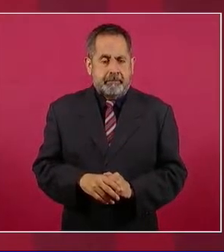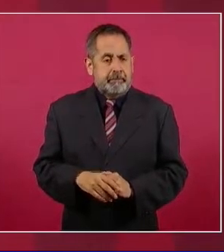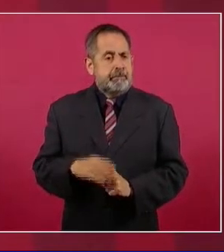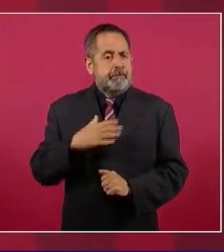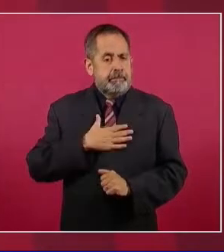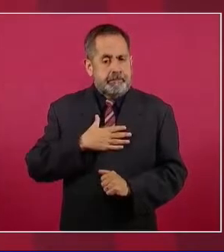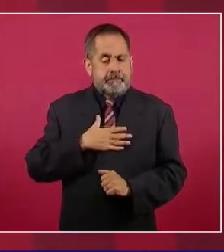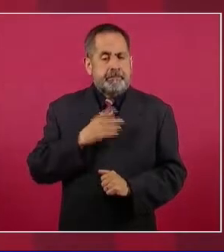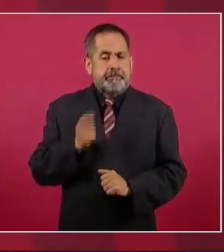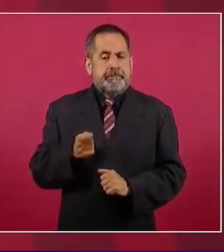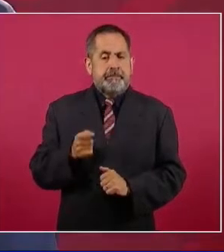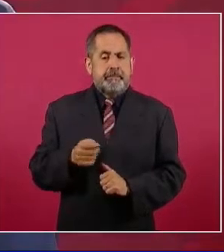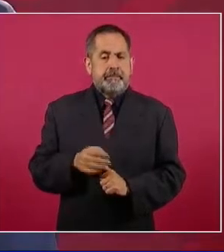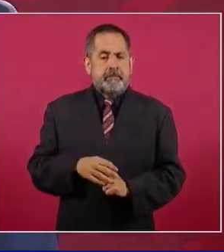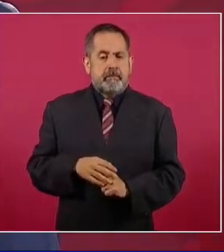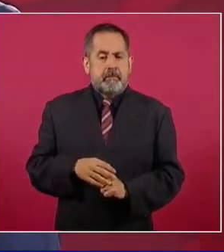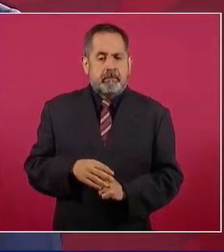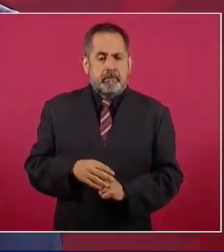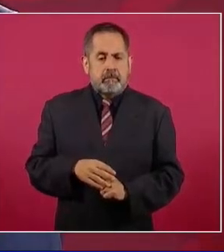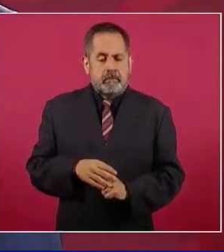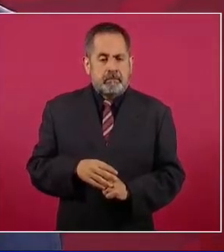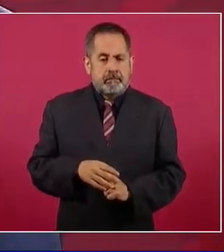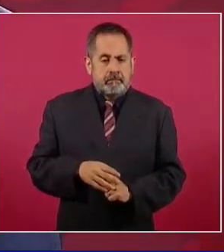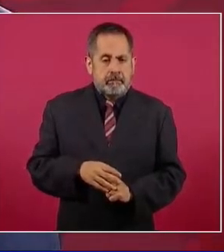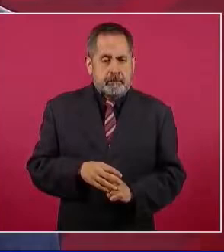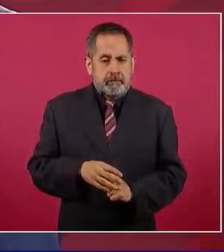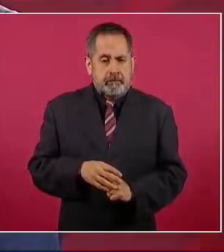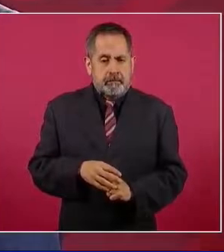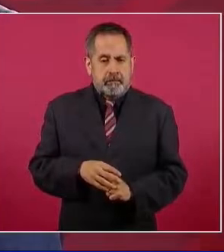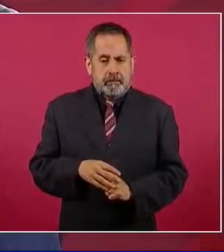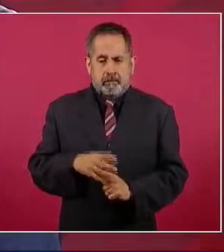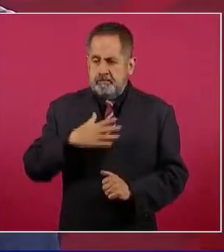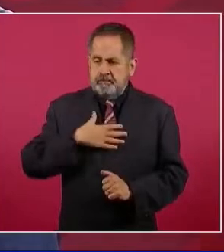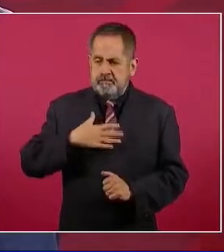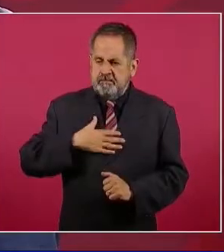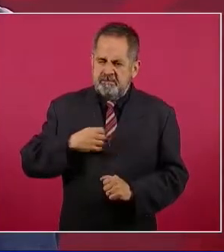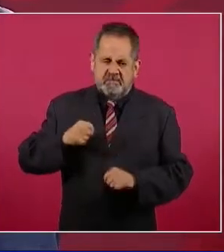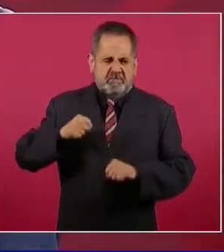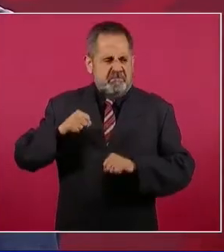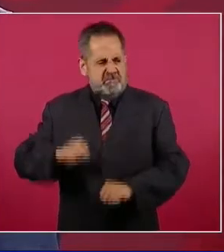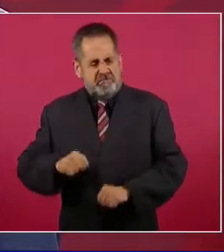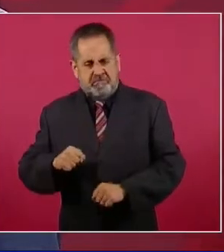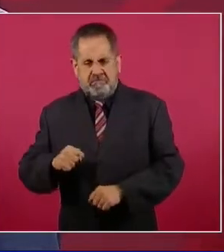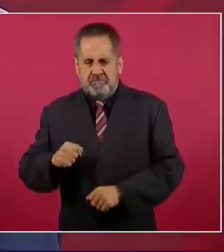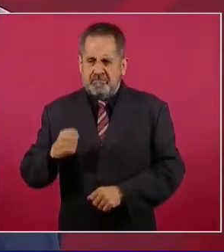Nosotros no somos autoritarios